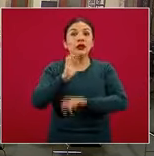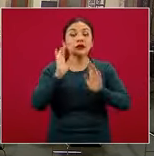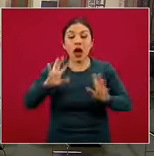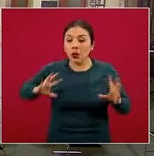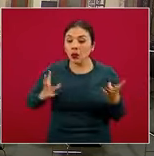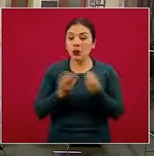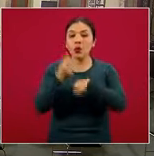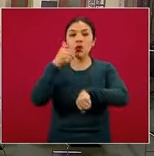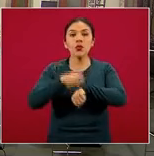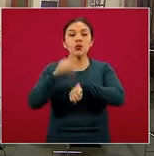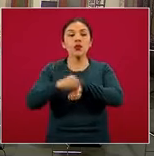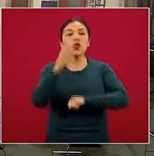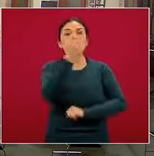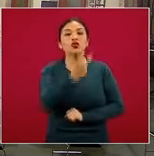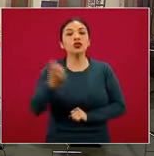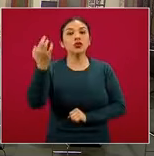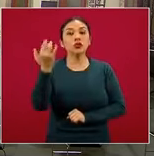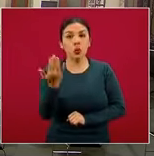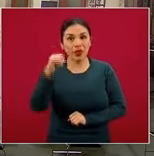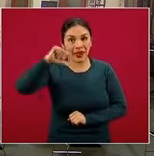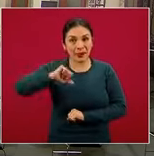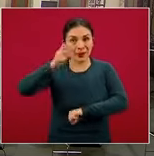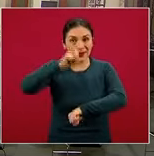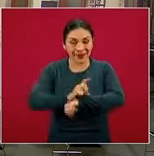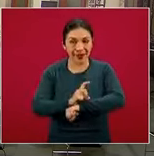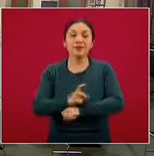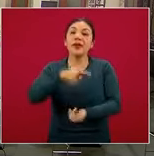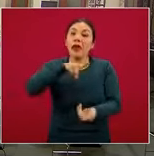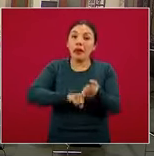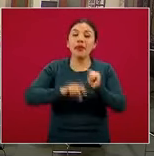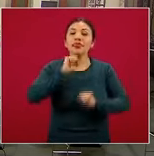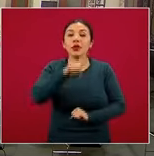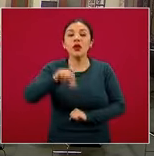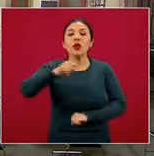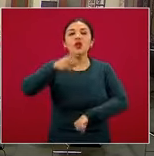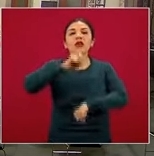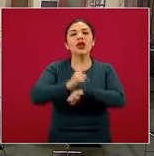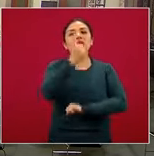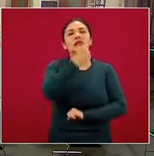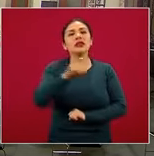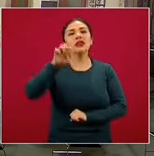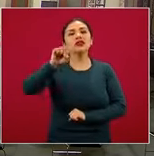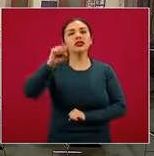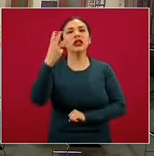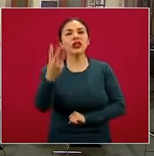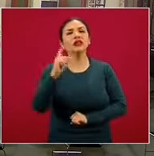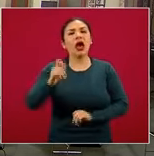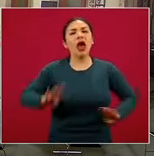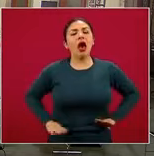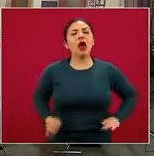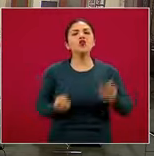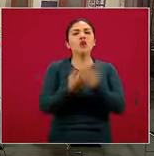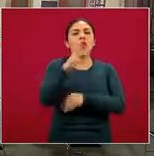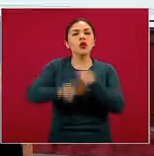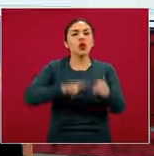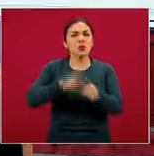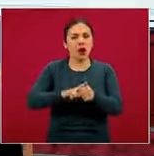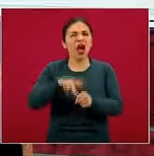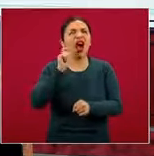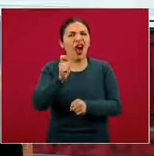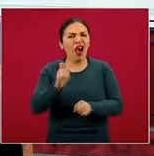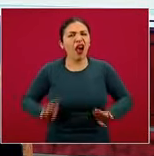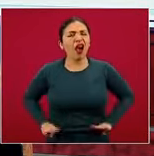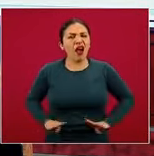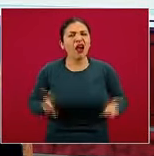número 250. A su vez, en el día número 163 de esta nueva normalidad, caracterizada